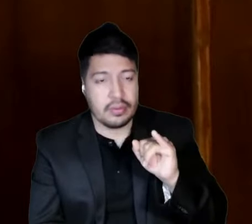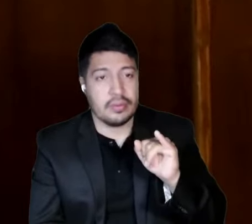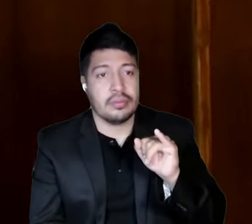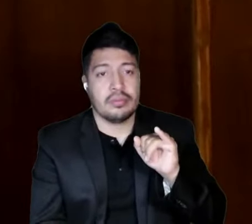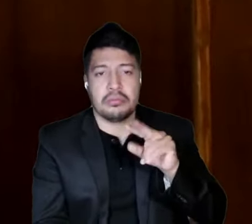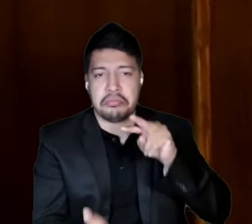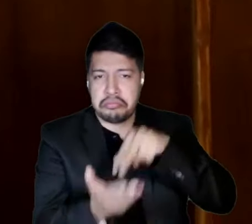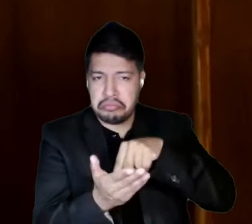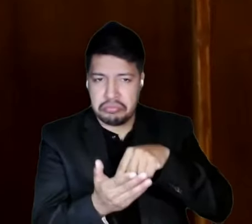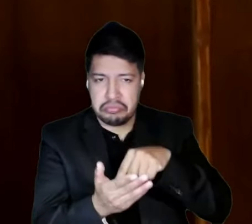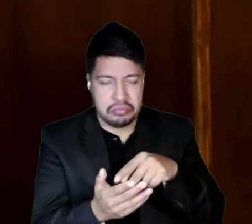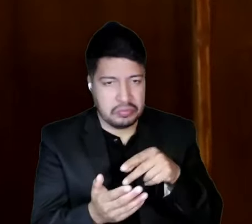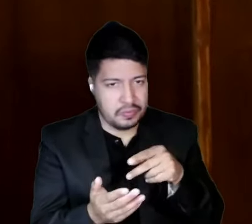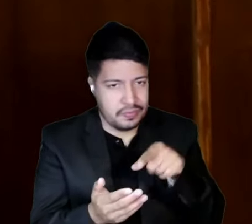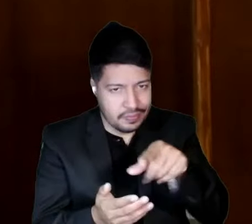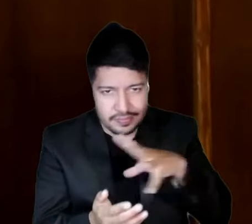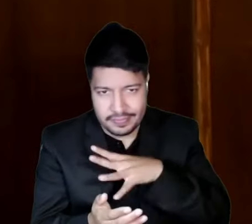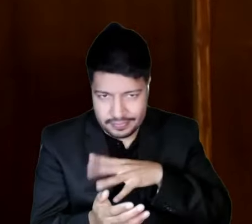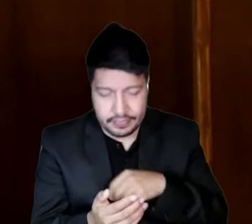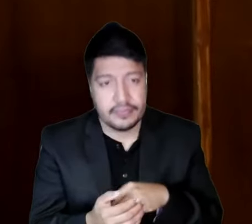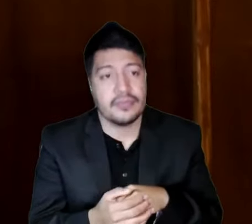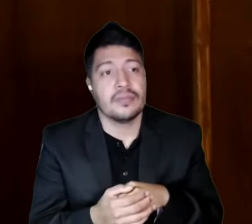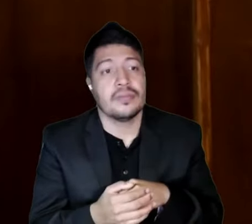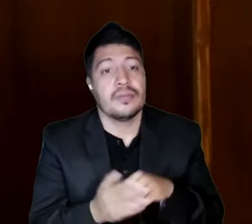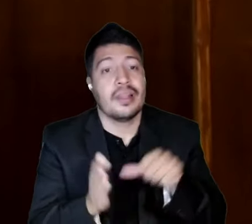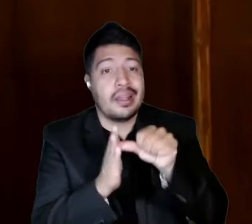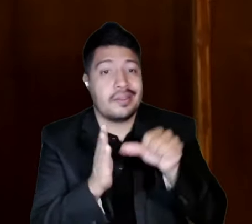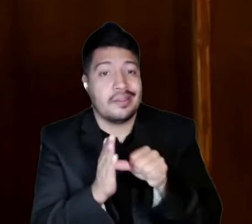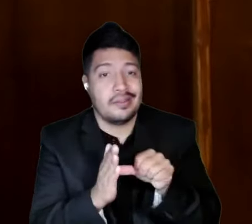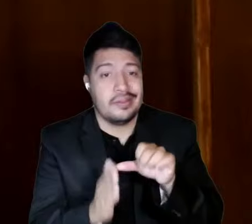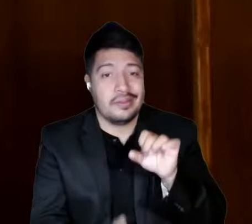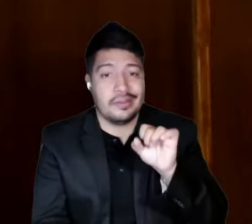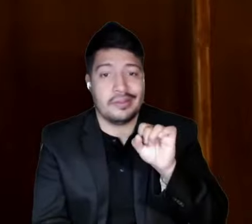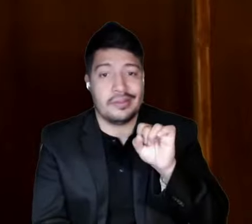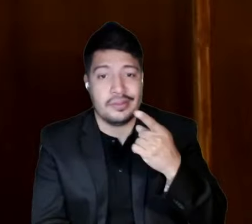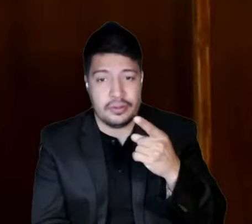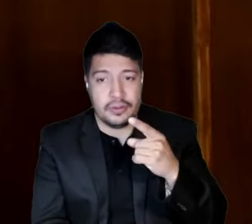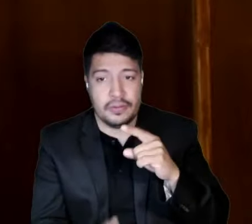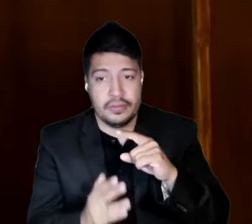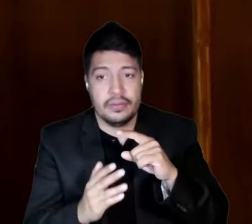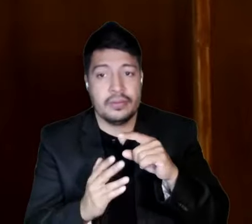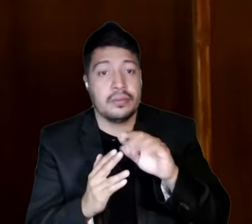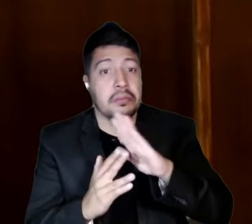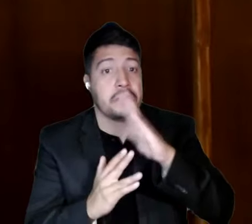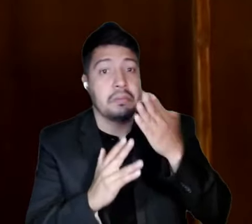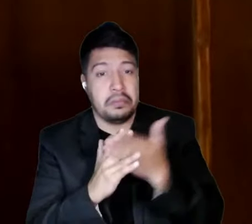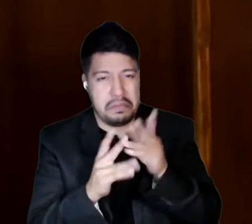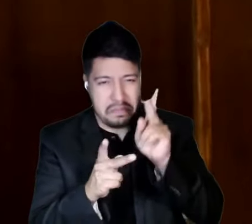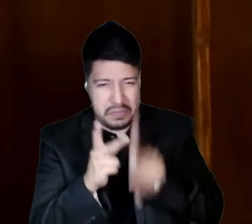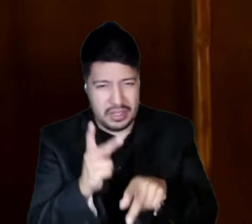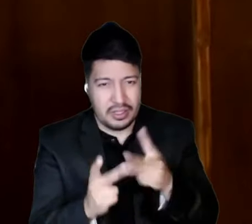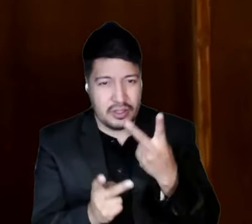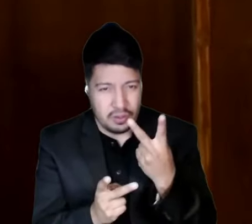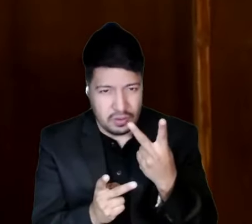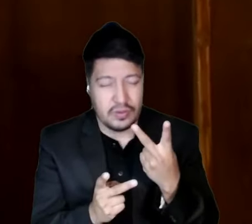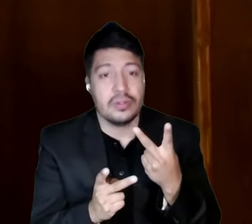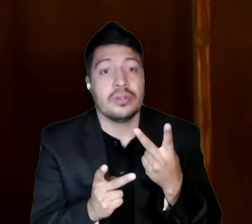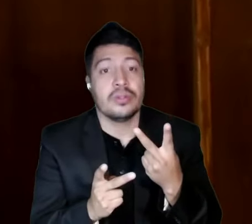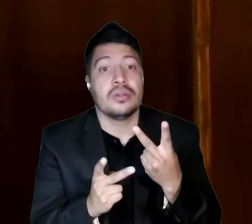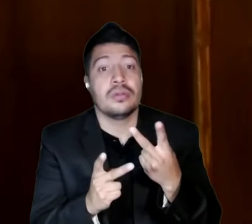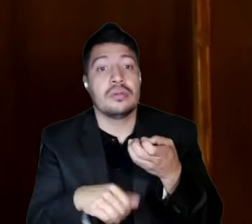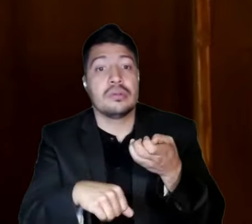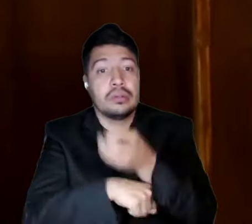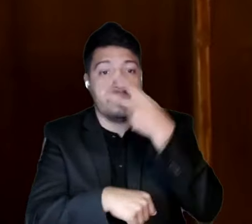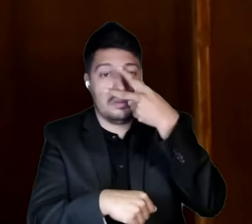atención a lo establecido en los artículos 61 fracción 2 de la de la constitución política del Estado libre y soberano de México